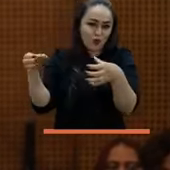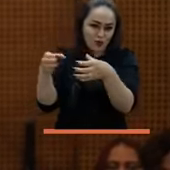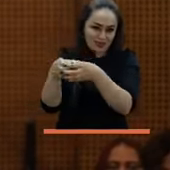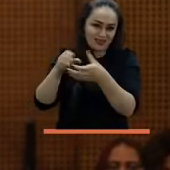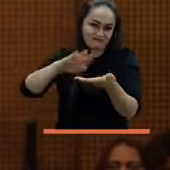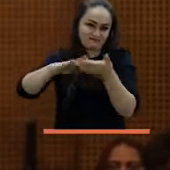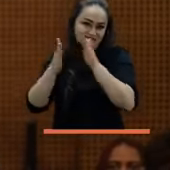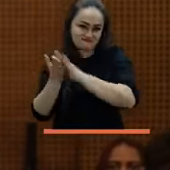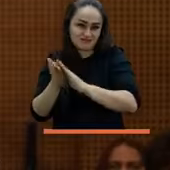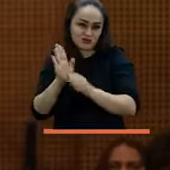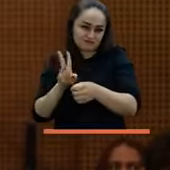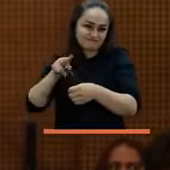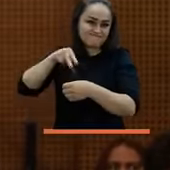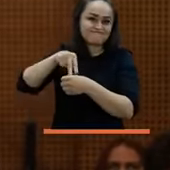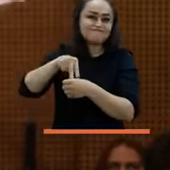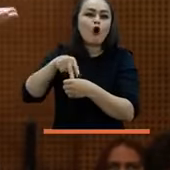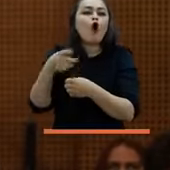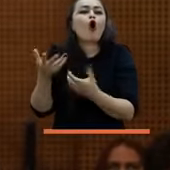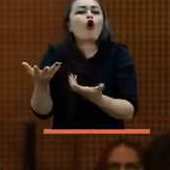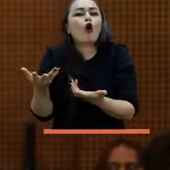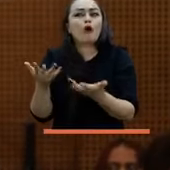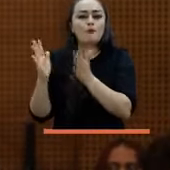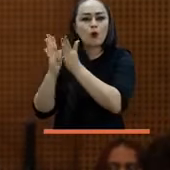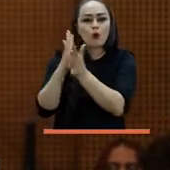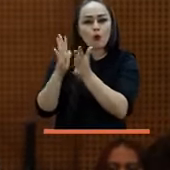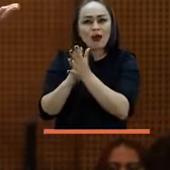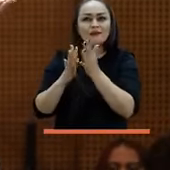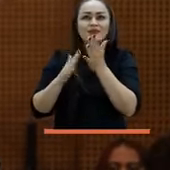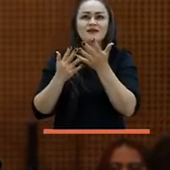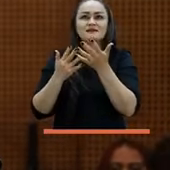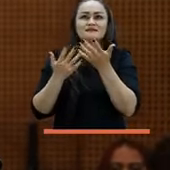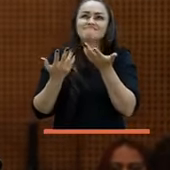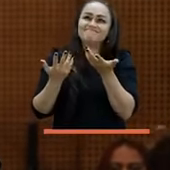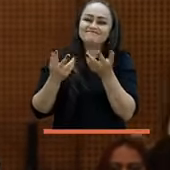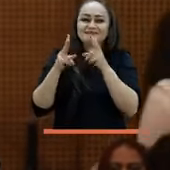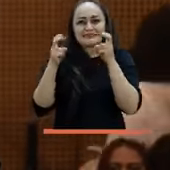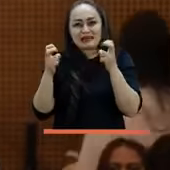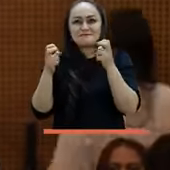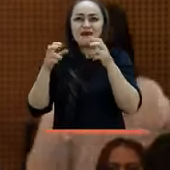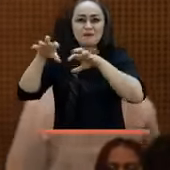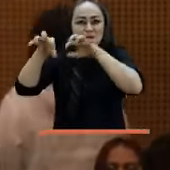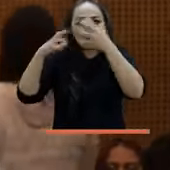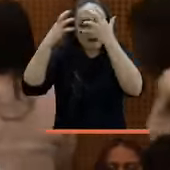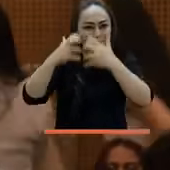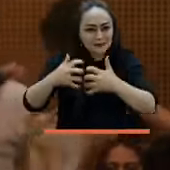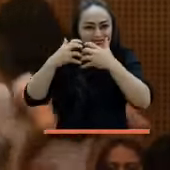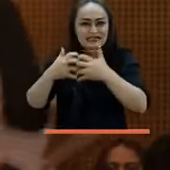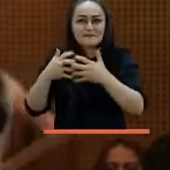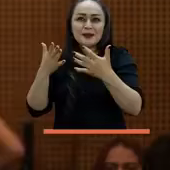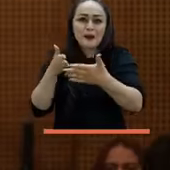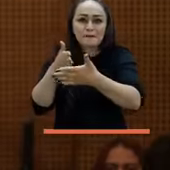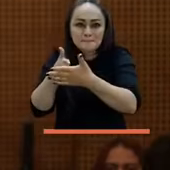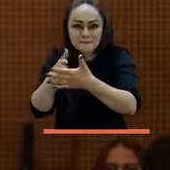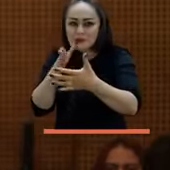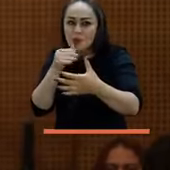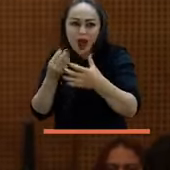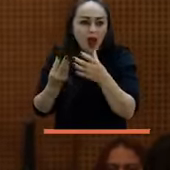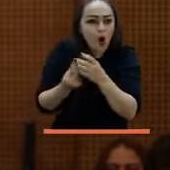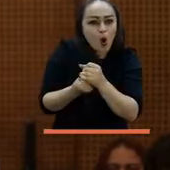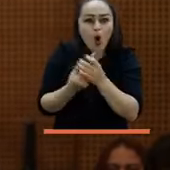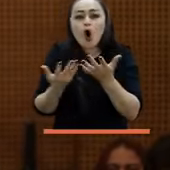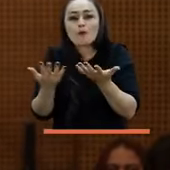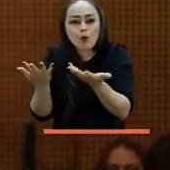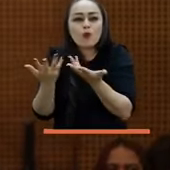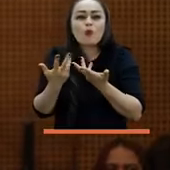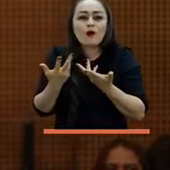diversidad si en estas propuestas de construcción de empresa pero además de empleos que permitan la inclusión si quieres empezamos